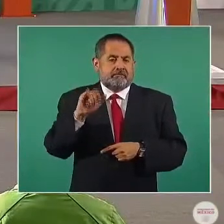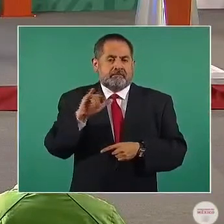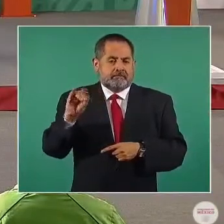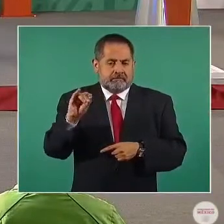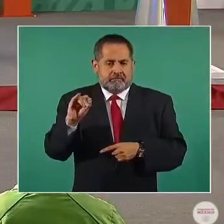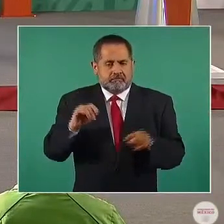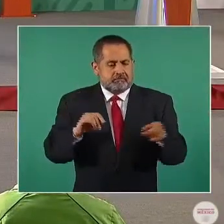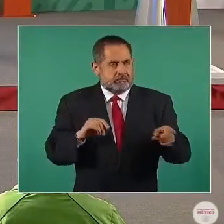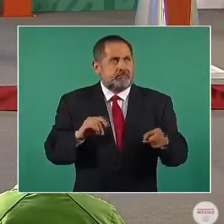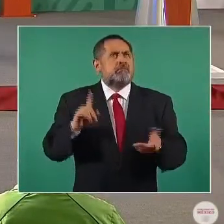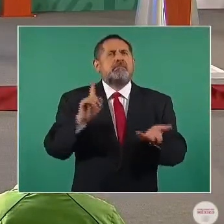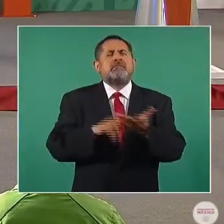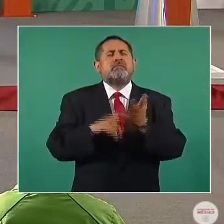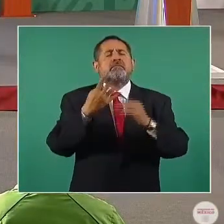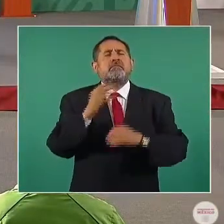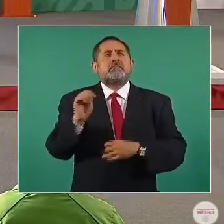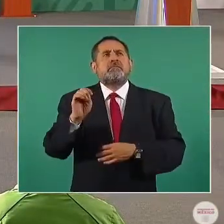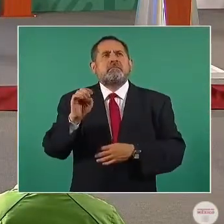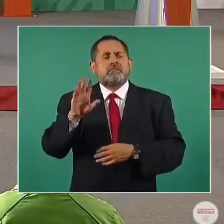Esto